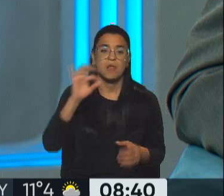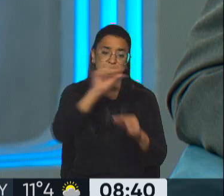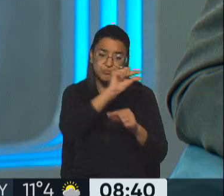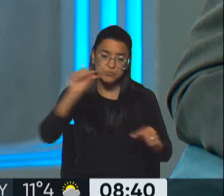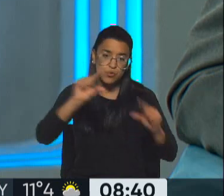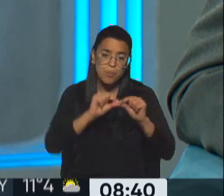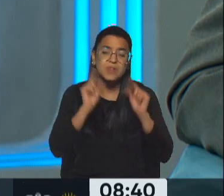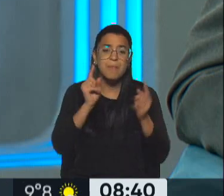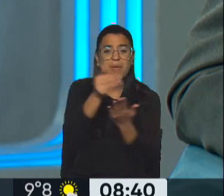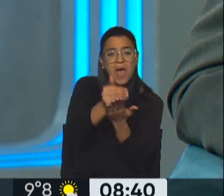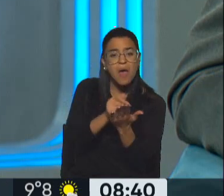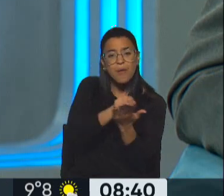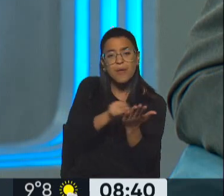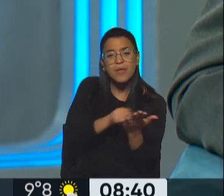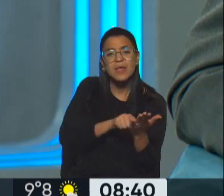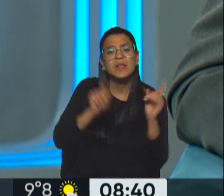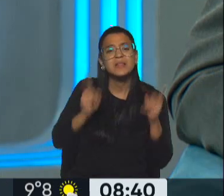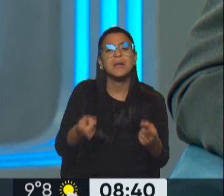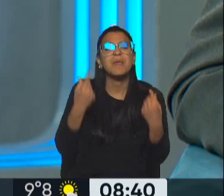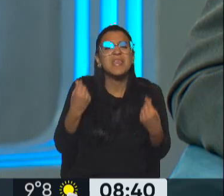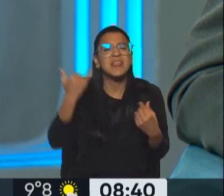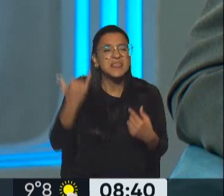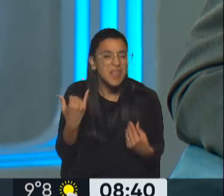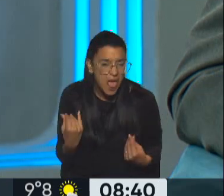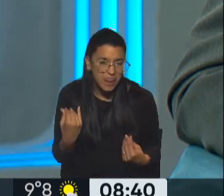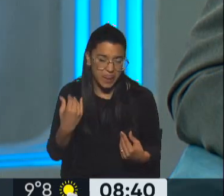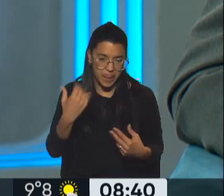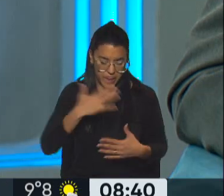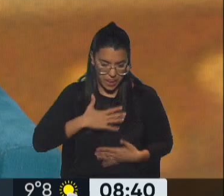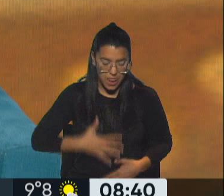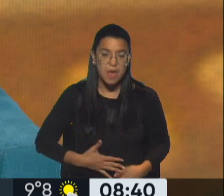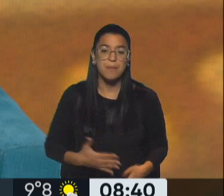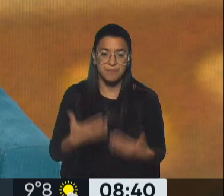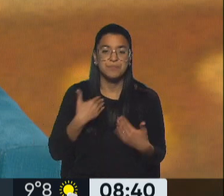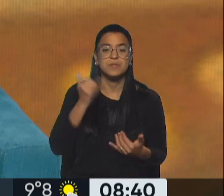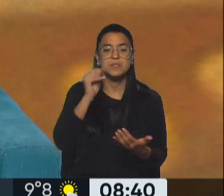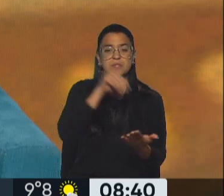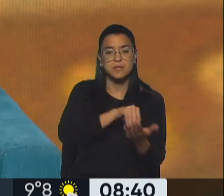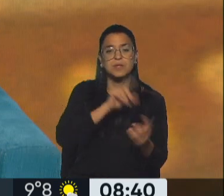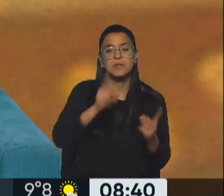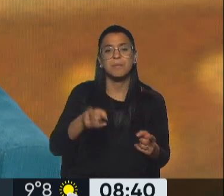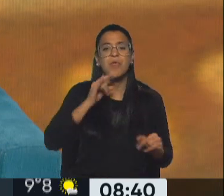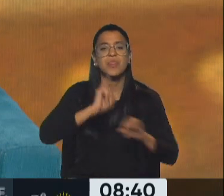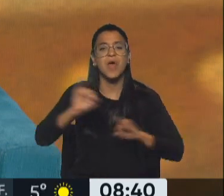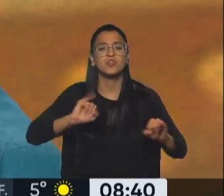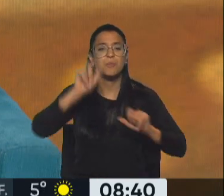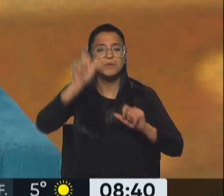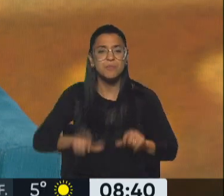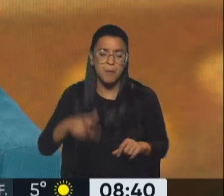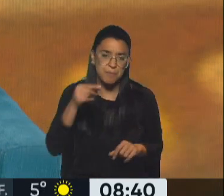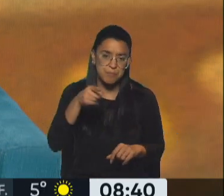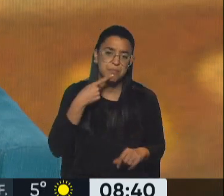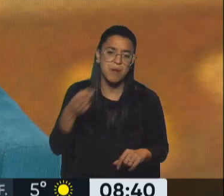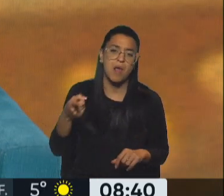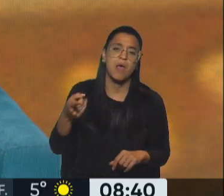número, y va a tener que estar también el diagnóstico sí o sí para poder comprar el antibiótico. El diagnóstico sí o sí y los datos personales para ubicar a